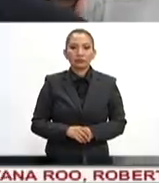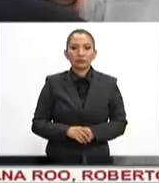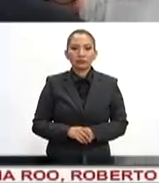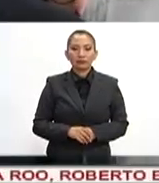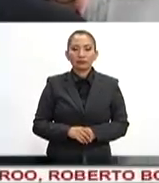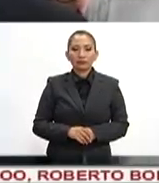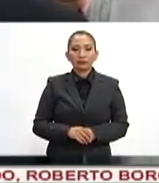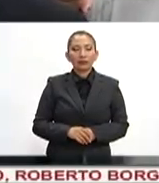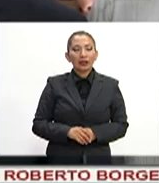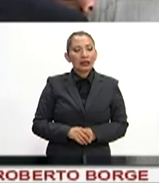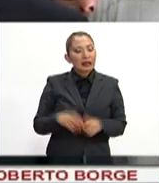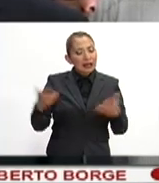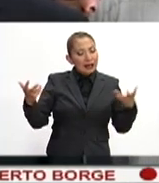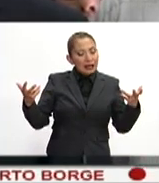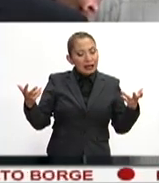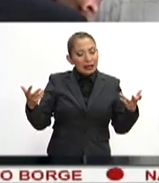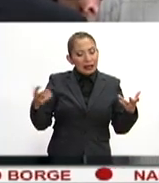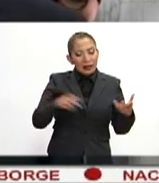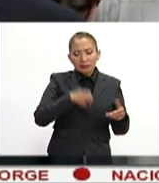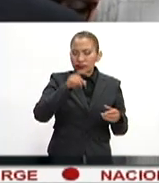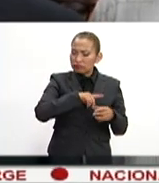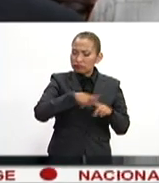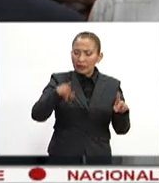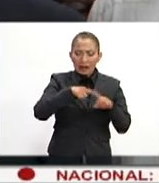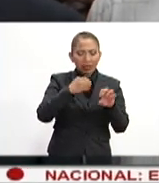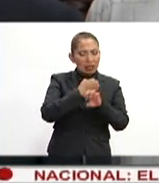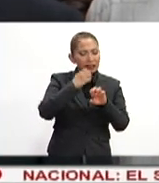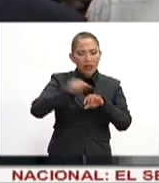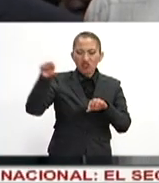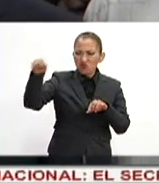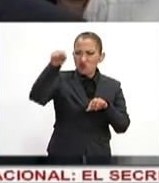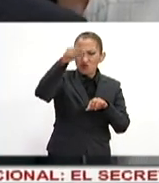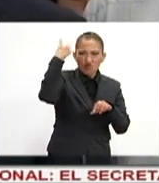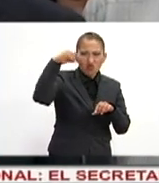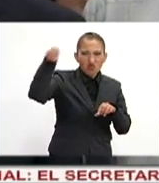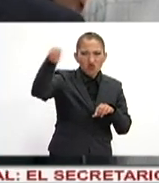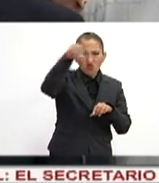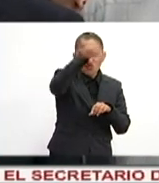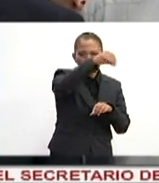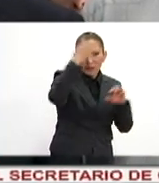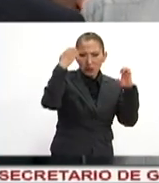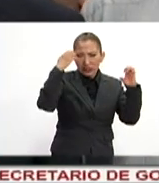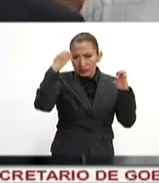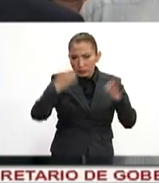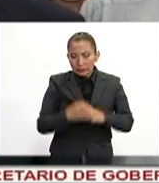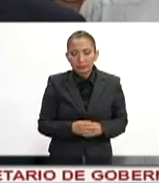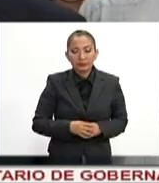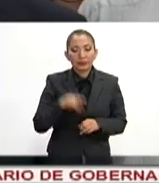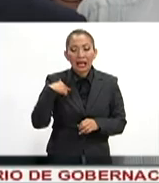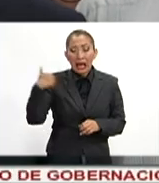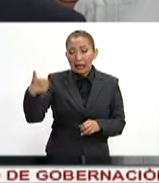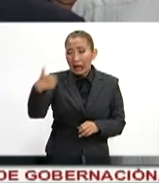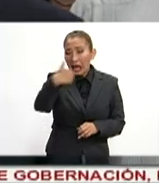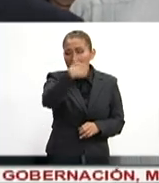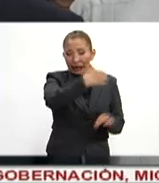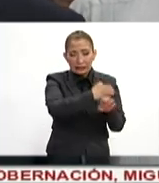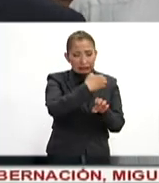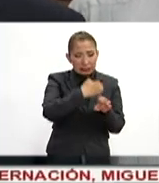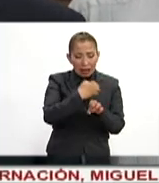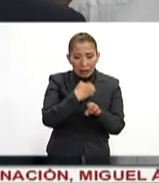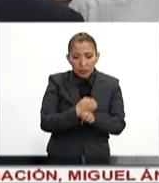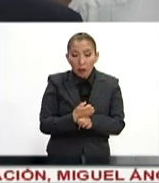Se llevará a todas las entidades del país. Se llevará a cada uno de los